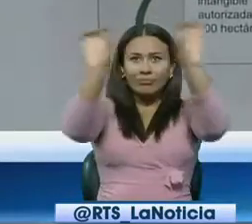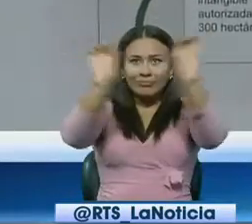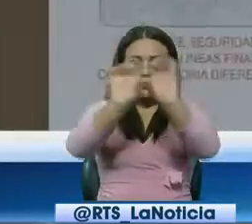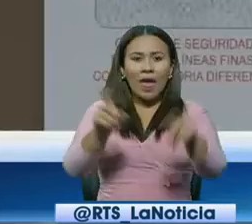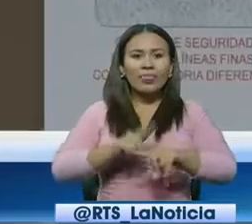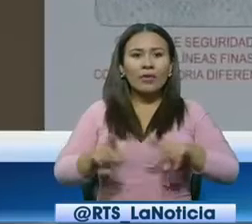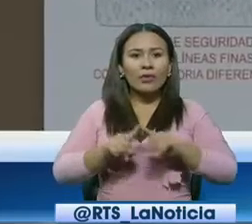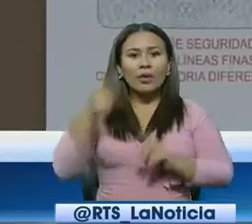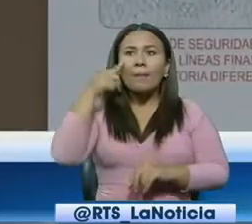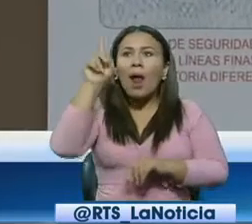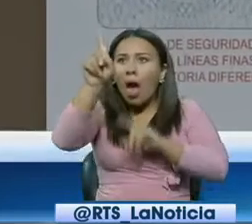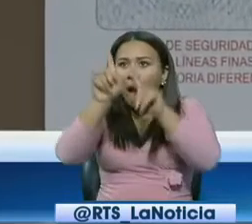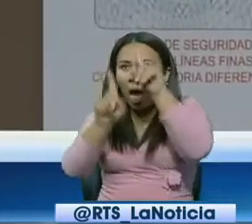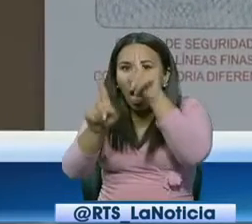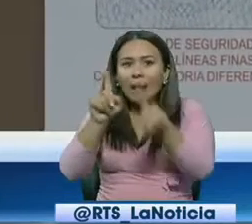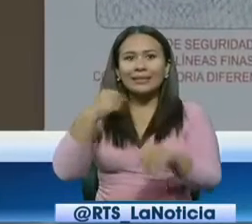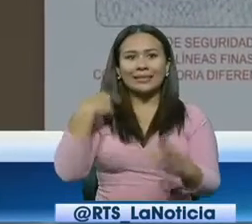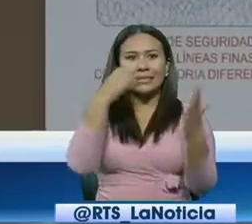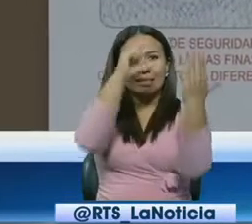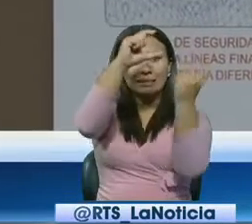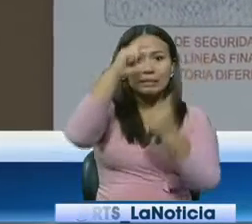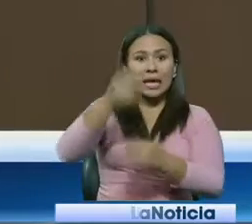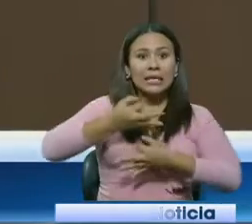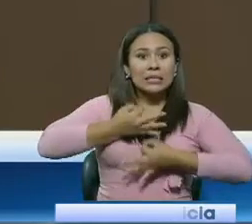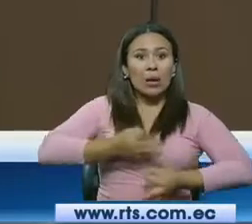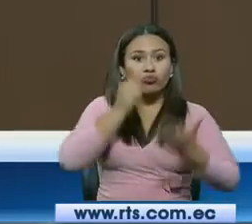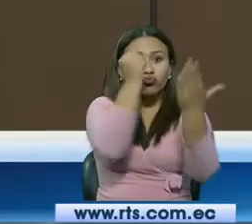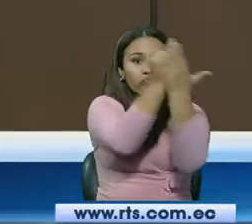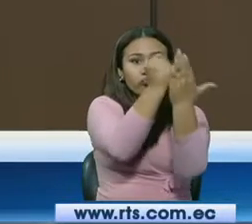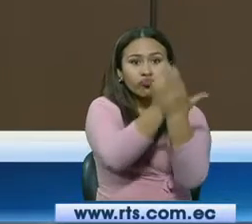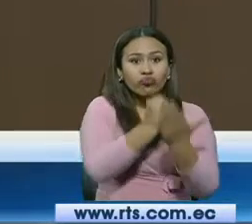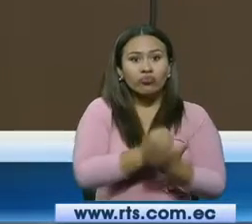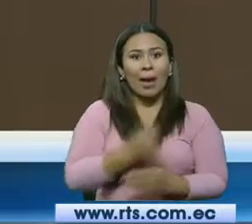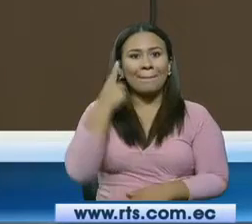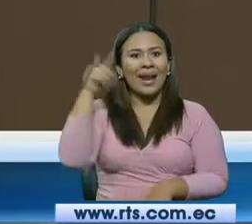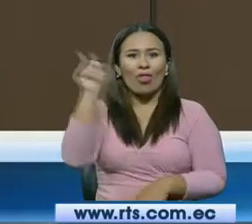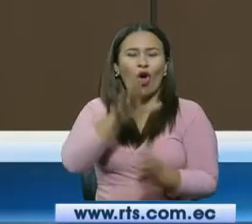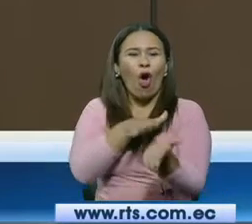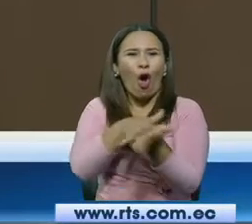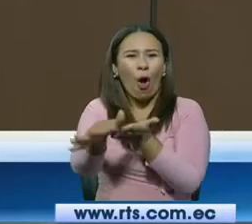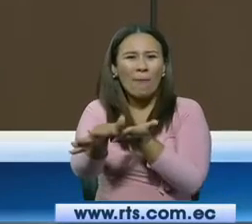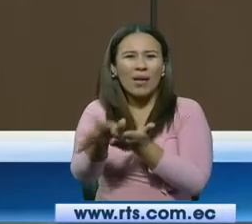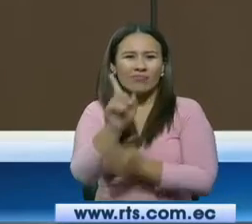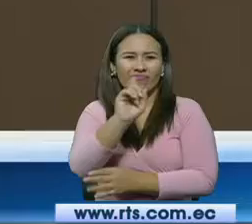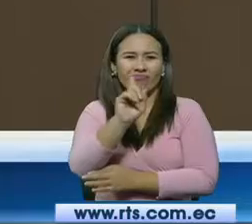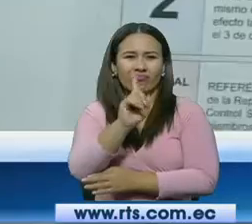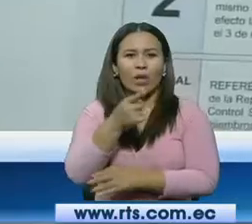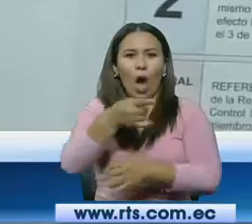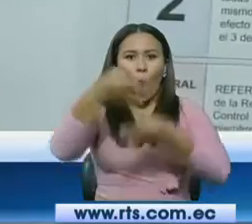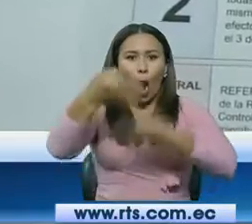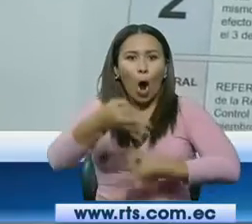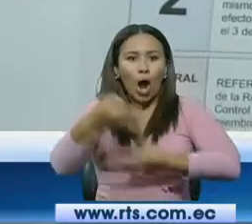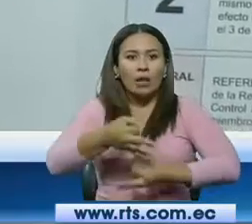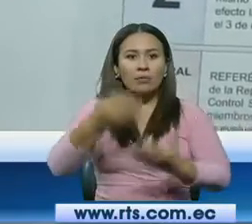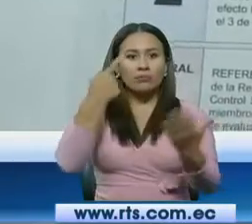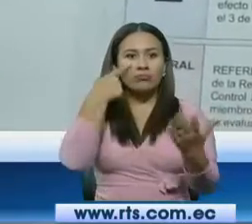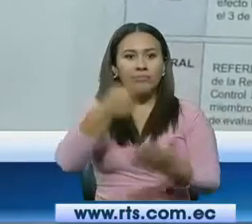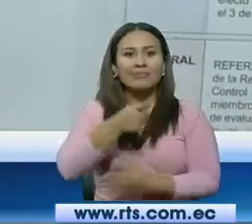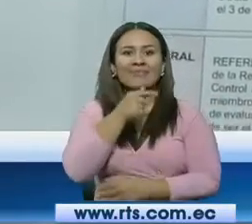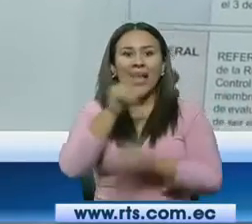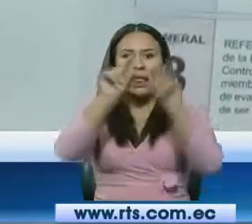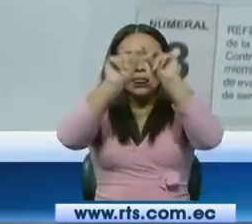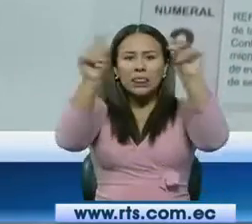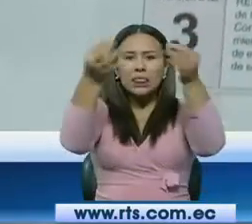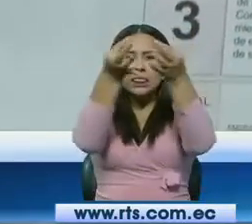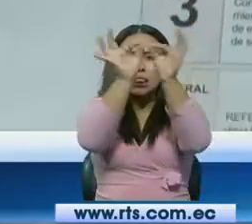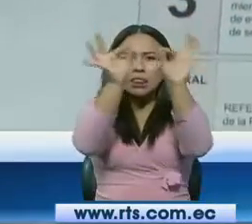preguntas. Cuenta con las bandas y sellos de seguridad. Tendrá un efecto anticopia, código de barras y serie, además de microtexto de